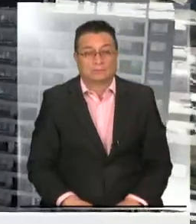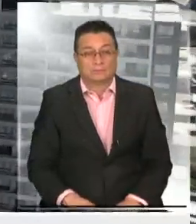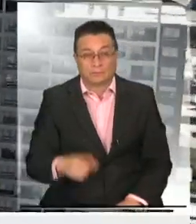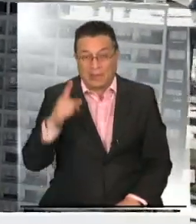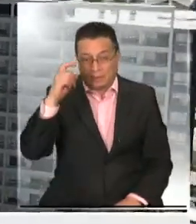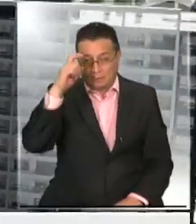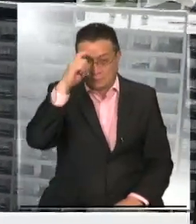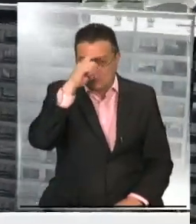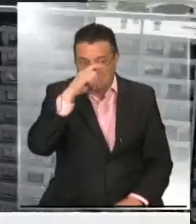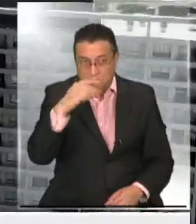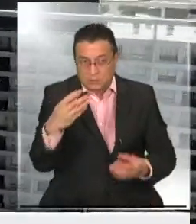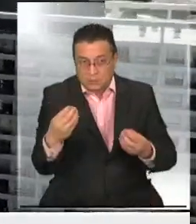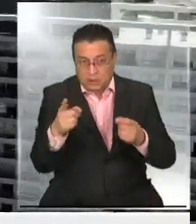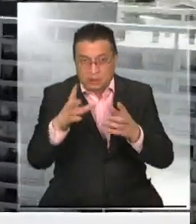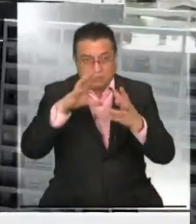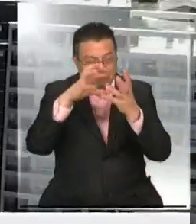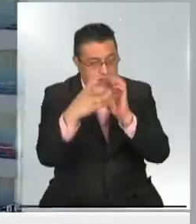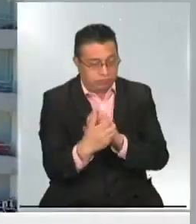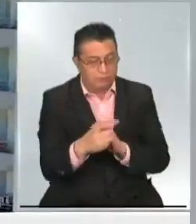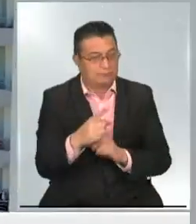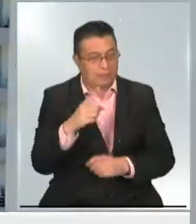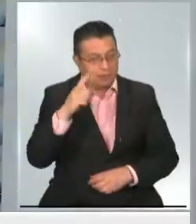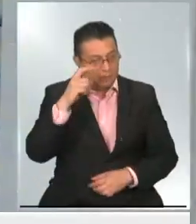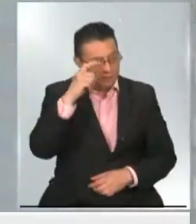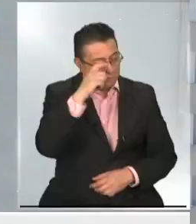Difícil imaginar que aquello vaya a ocurrir.